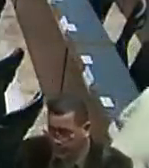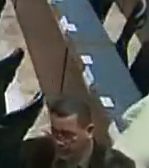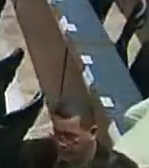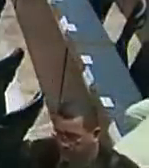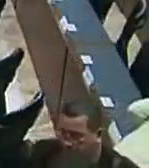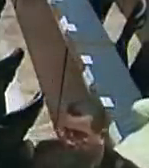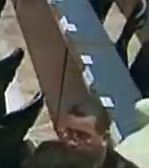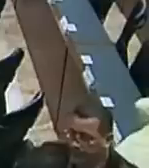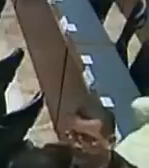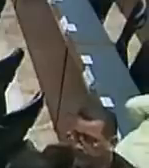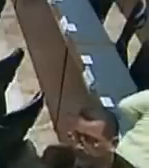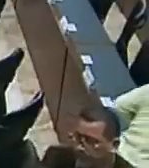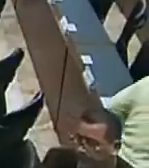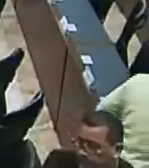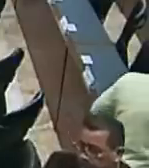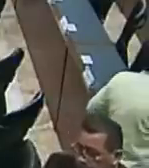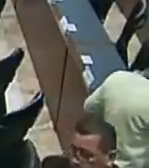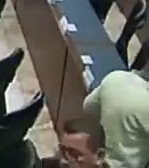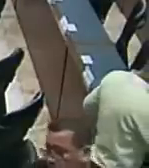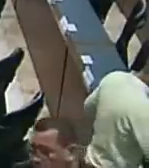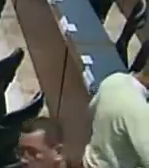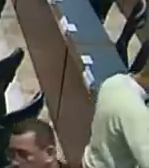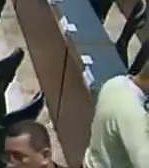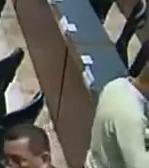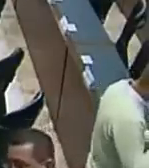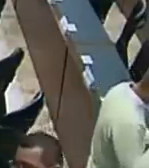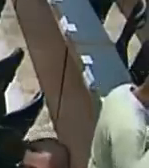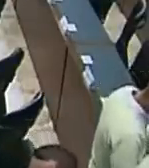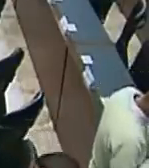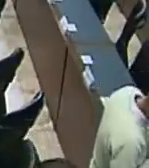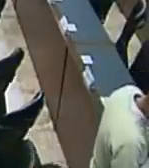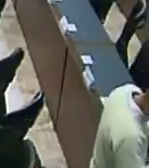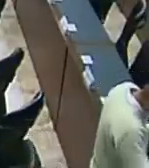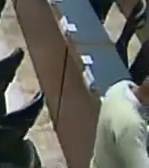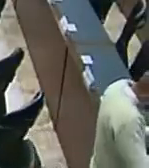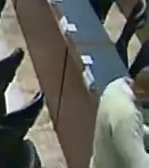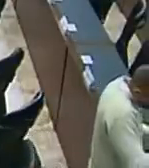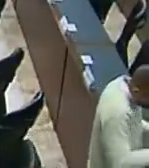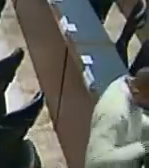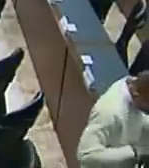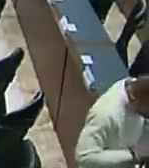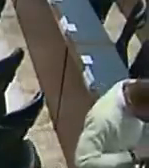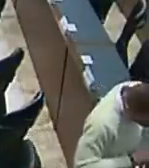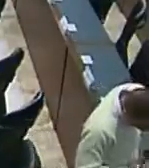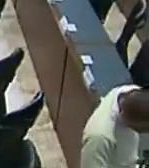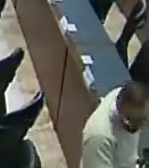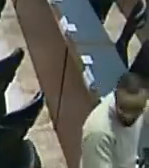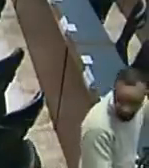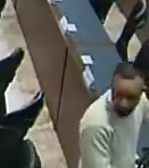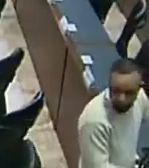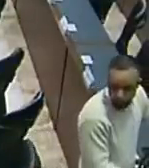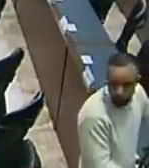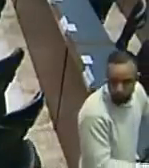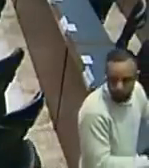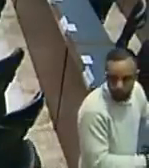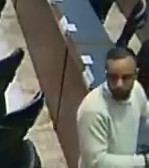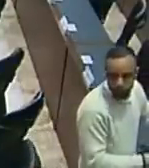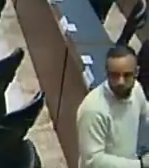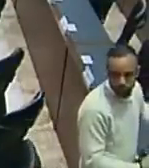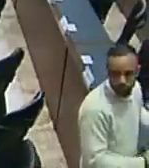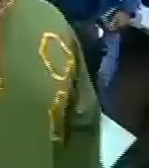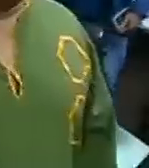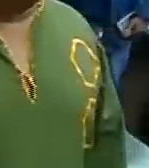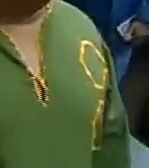nuestra sintonía, no sin antes recordarles que la información parlamentaria de primera mano la consigue por acá, por